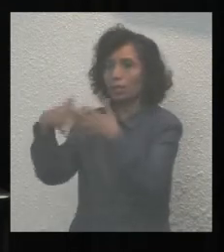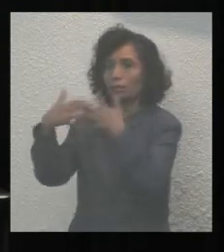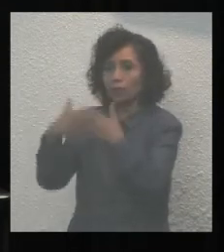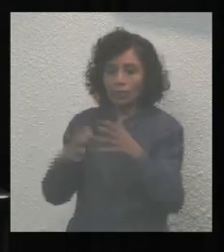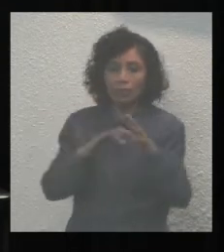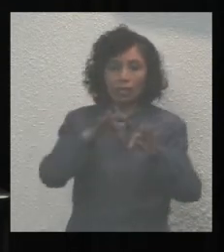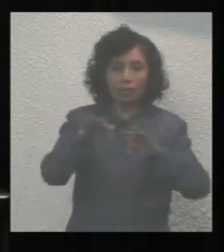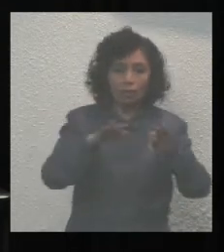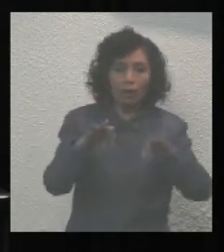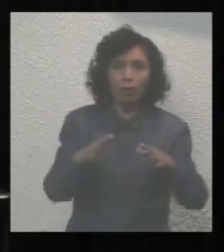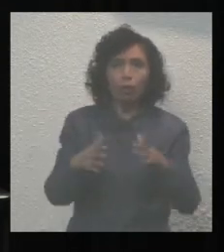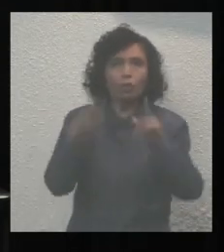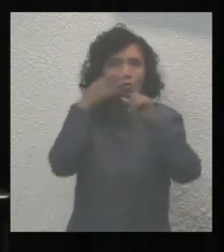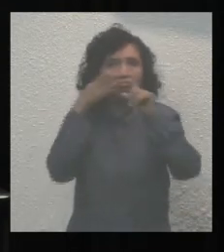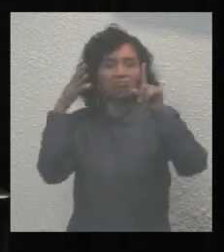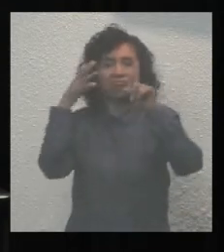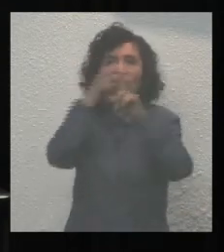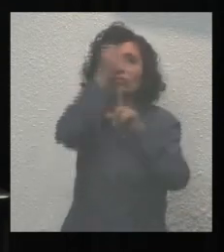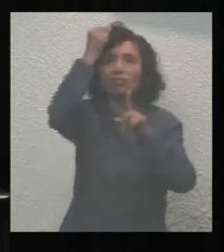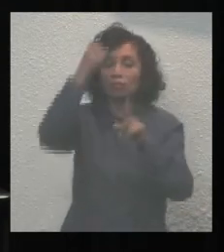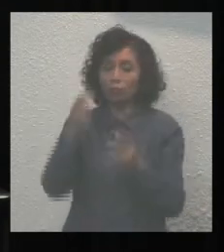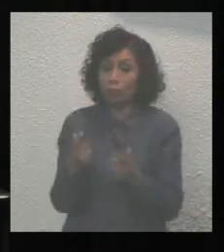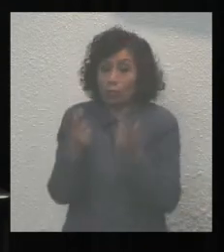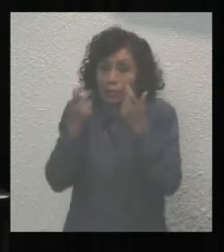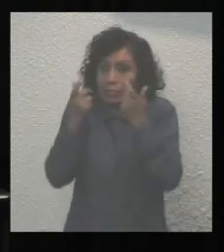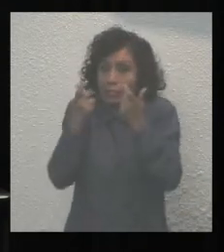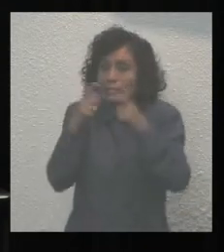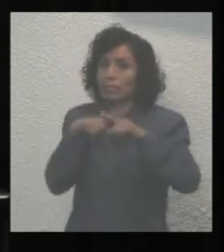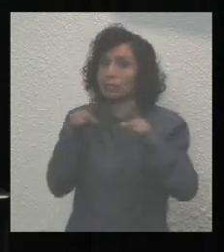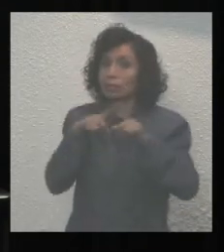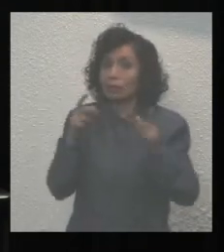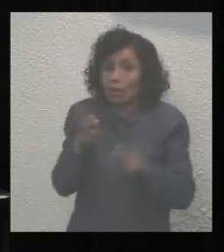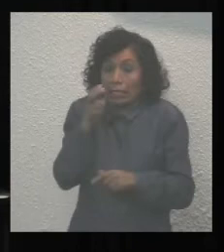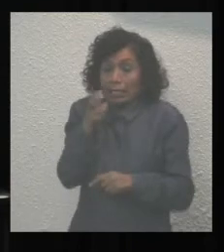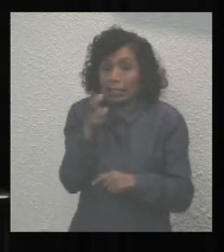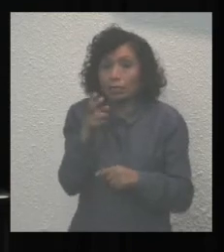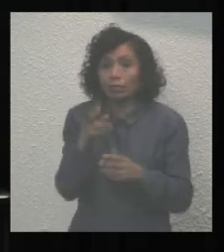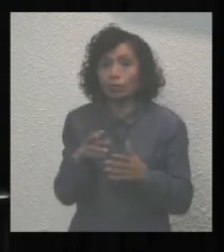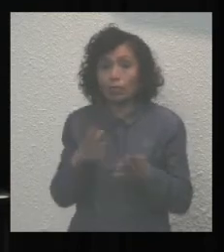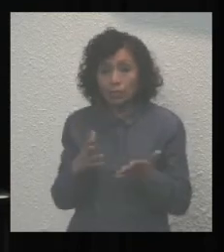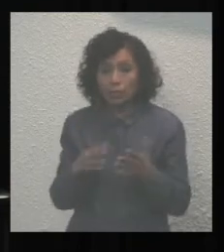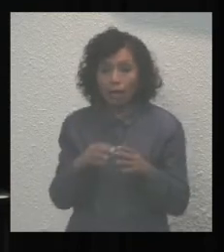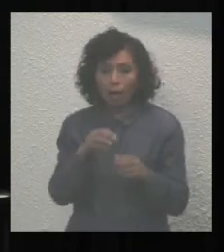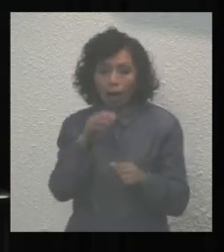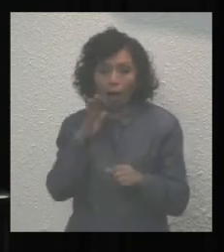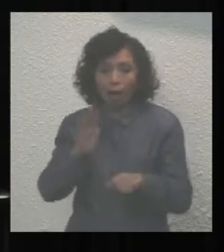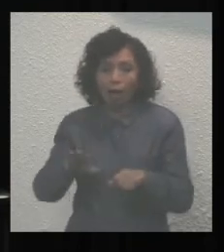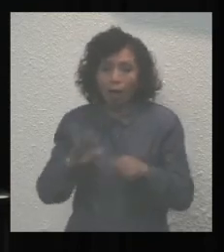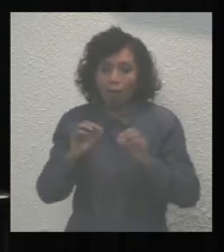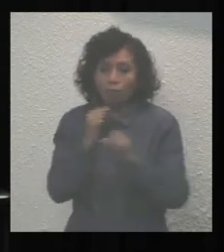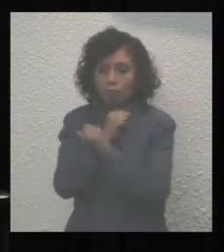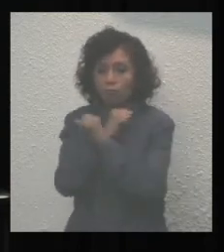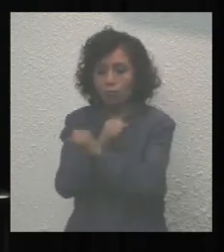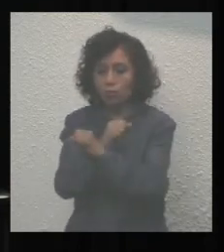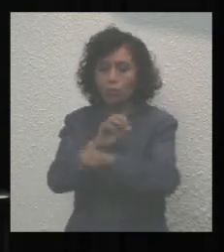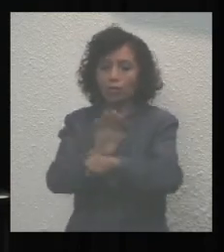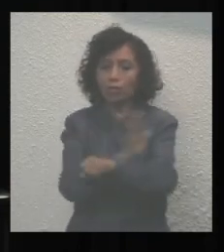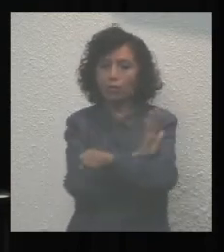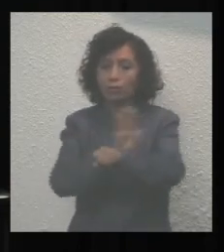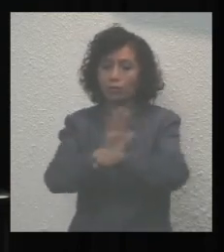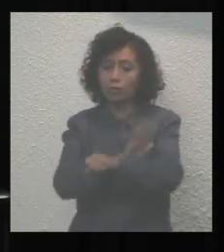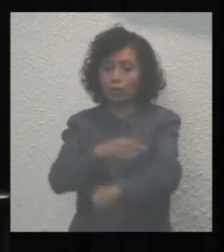y logremos la diversificación económica ya que será la única manera de proteger el bienestar de las familias quintanarroenses